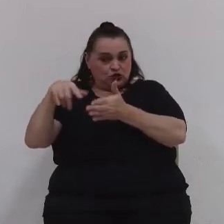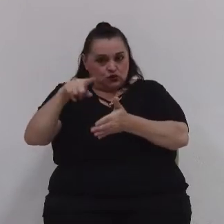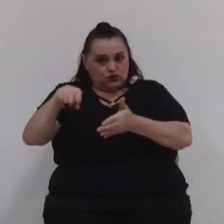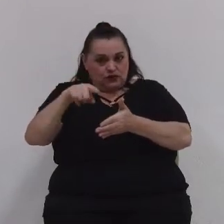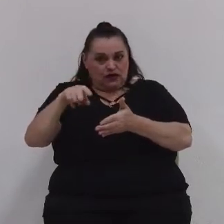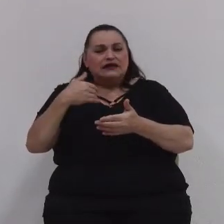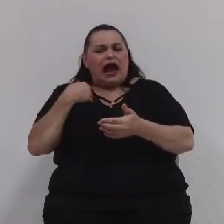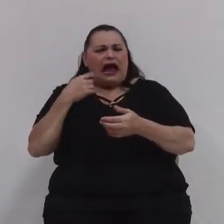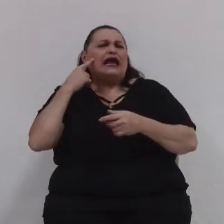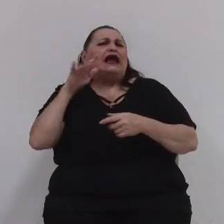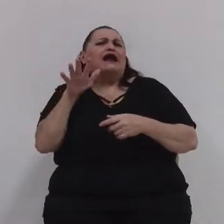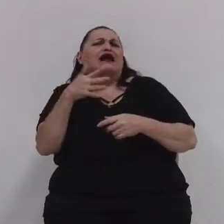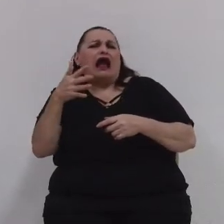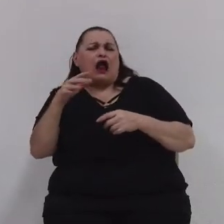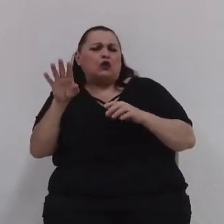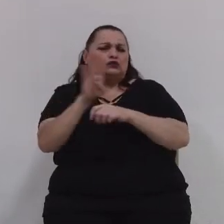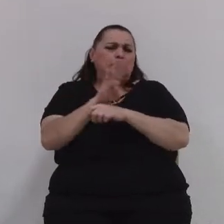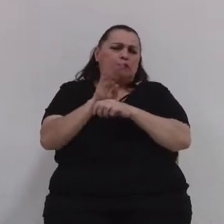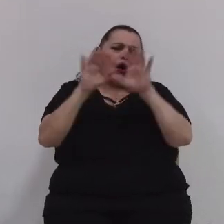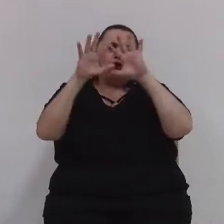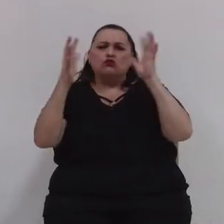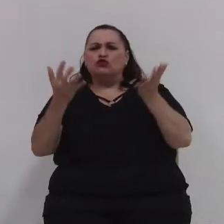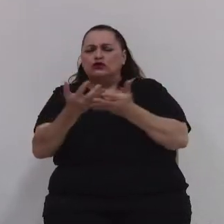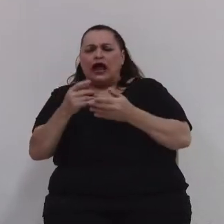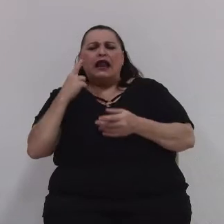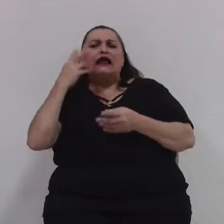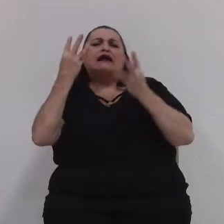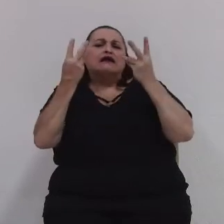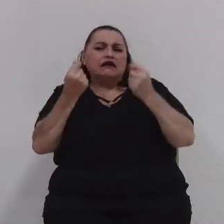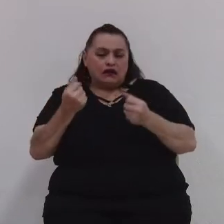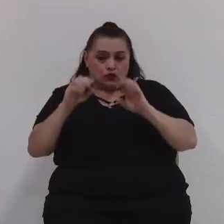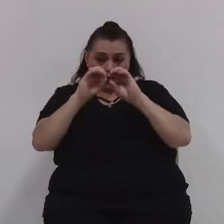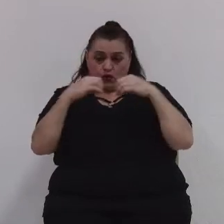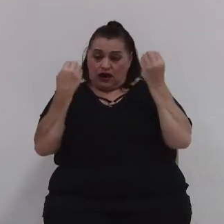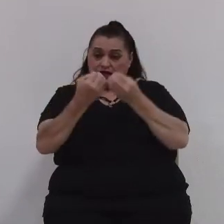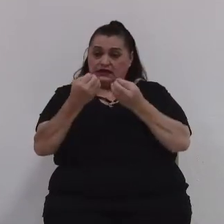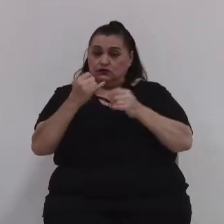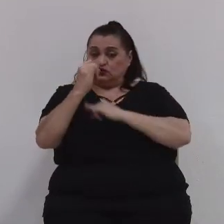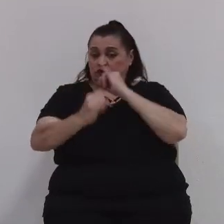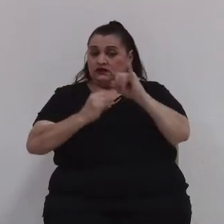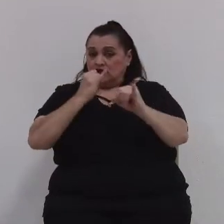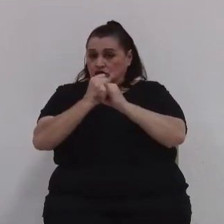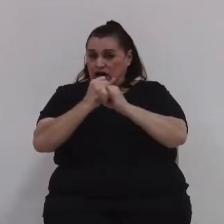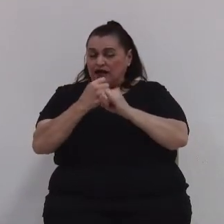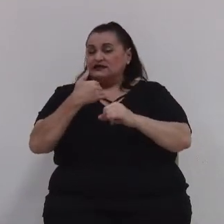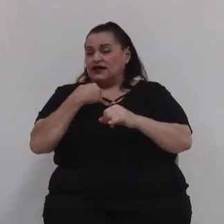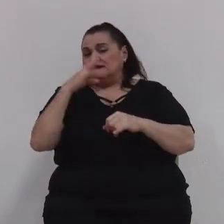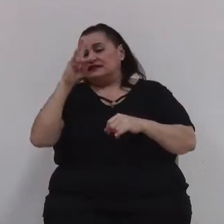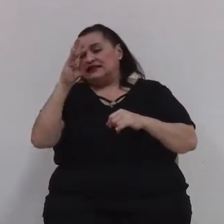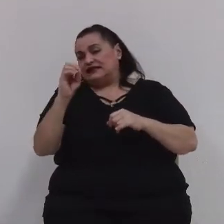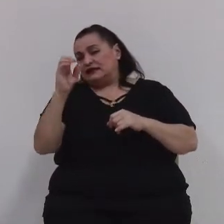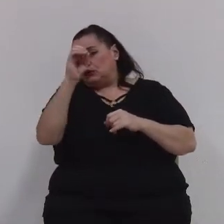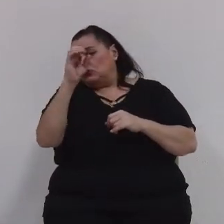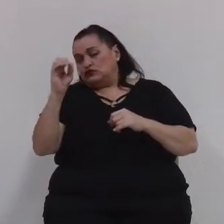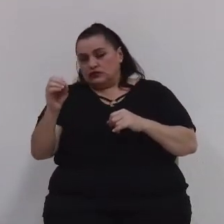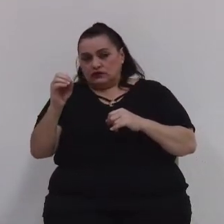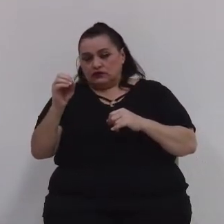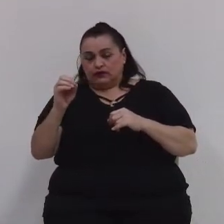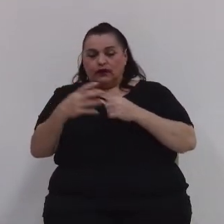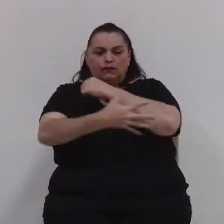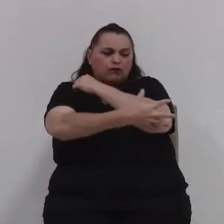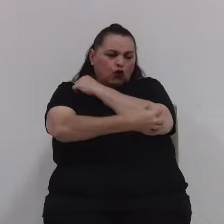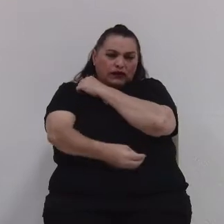Hay cálculos del Banco Mundial y cálculos de diversos organismos internacionales sobre que hay un 70% de